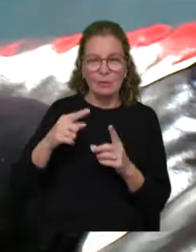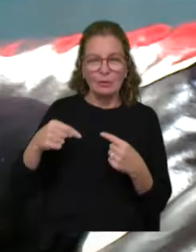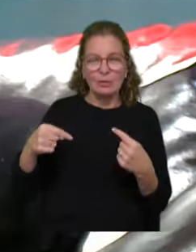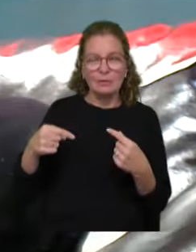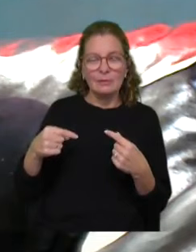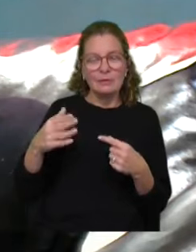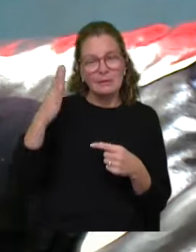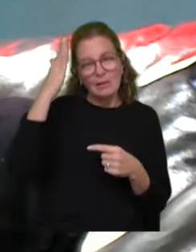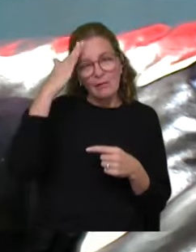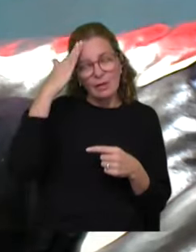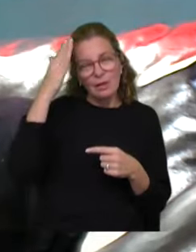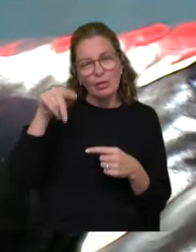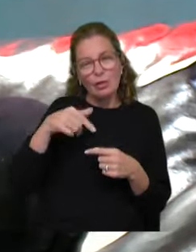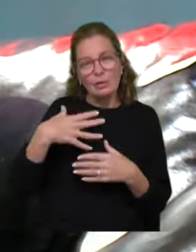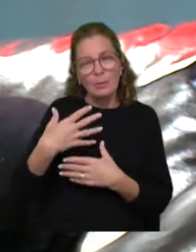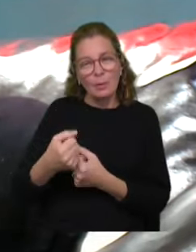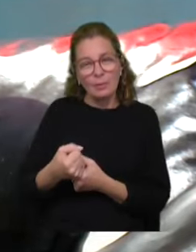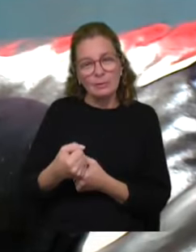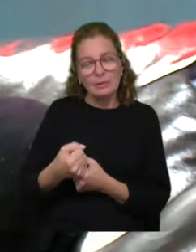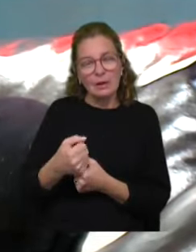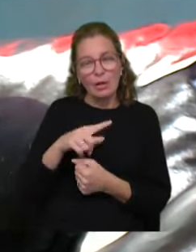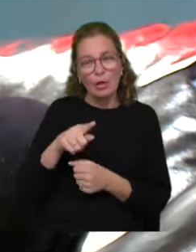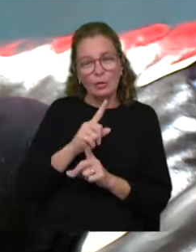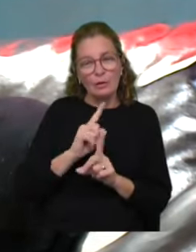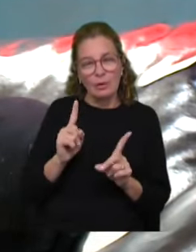Porque sabes, en definitiva, sabes dónde puedes aportar y sabes dónde no.